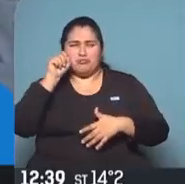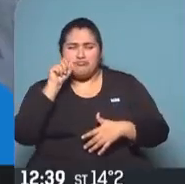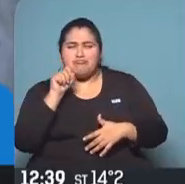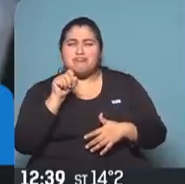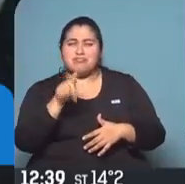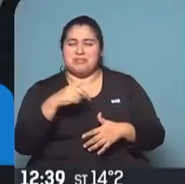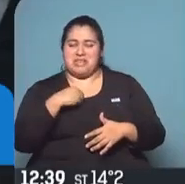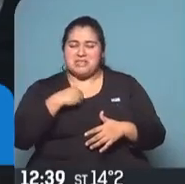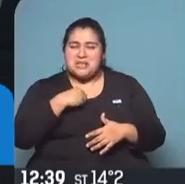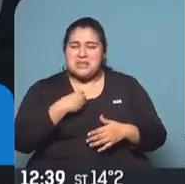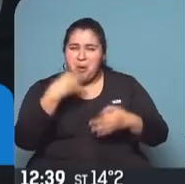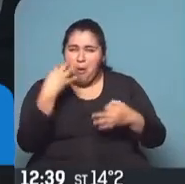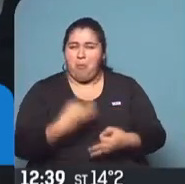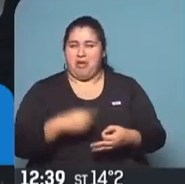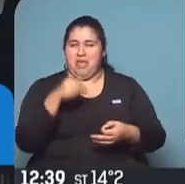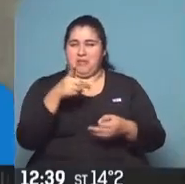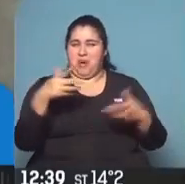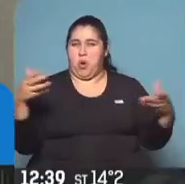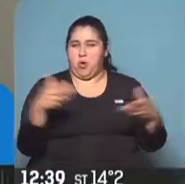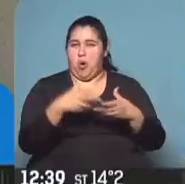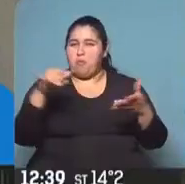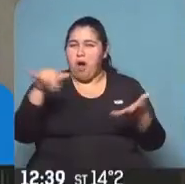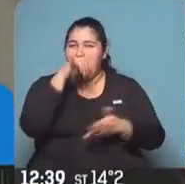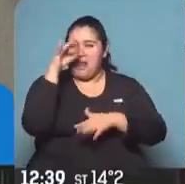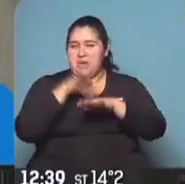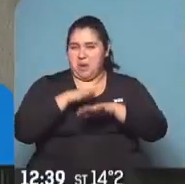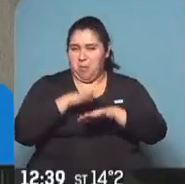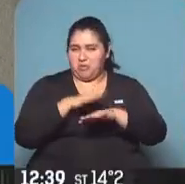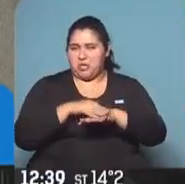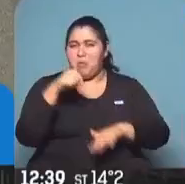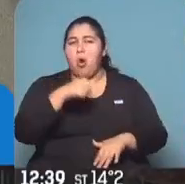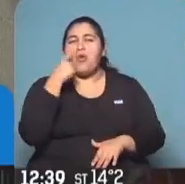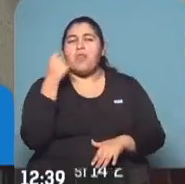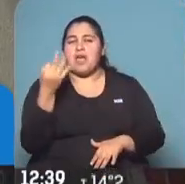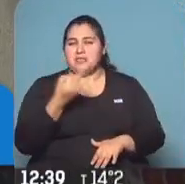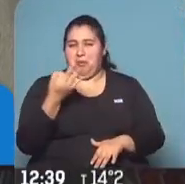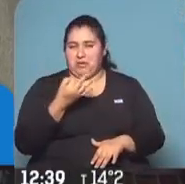de lass en este día tan especial